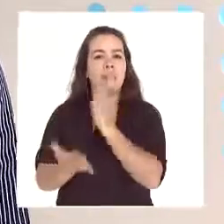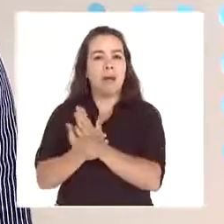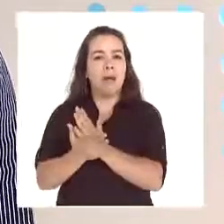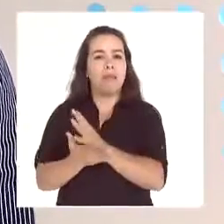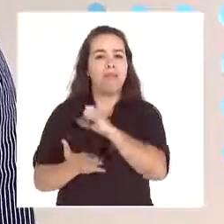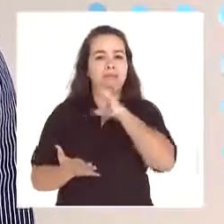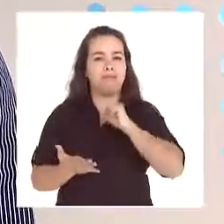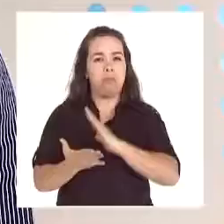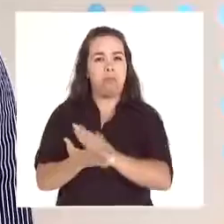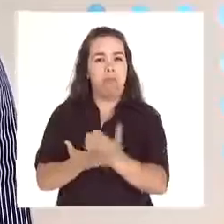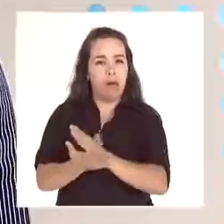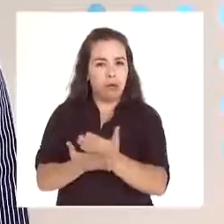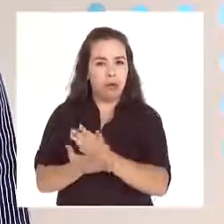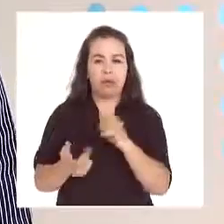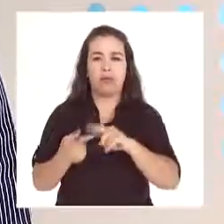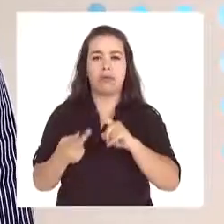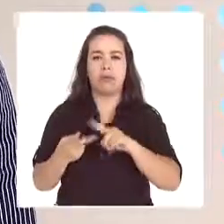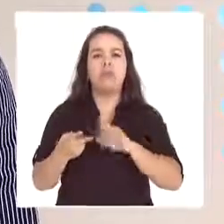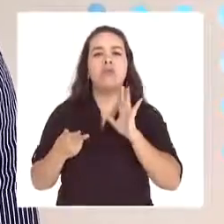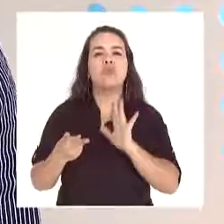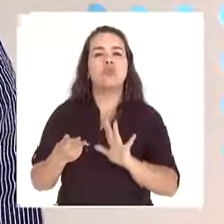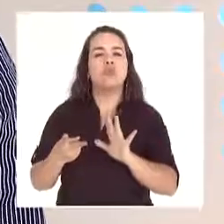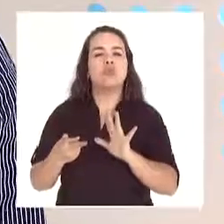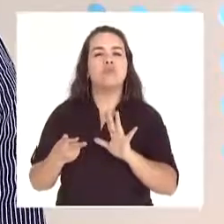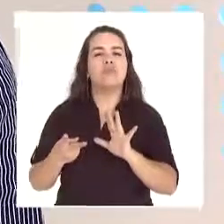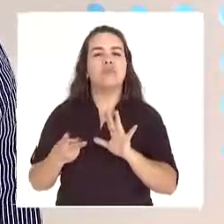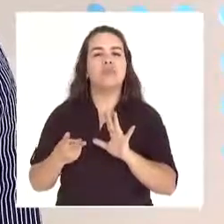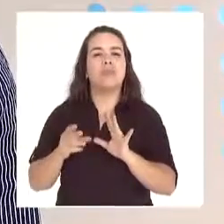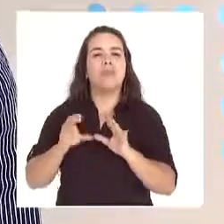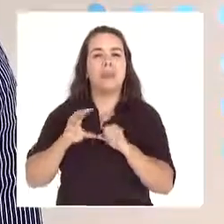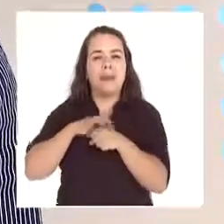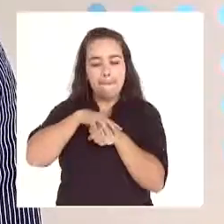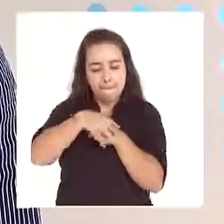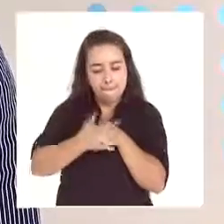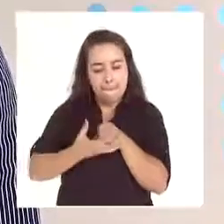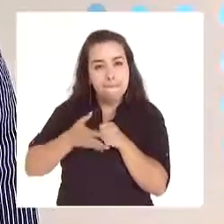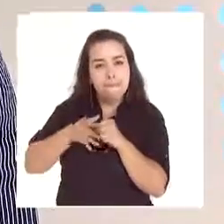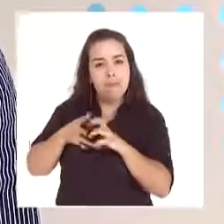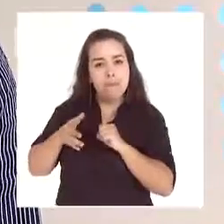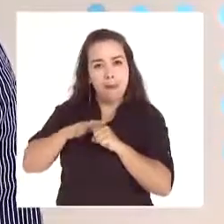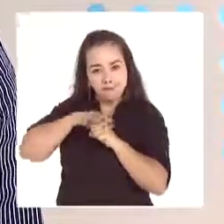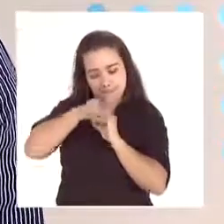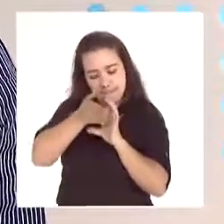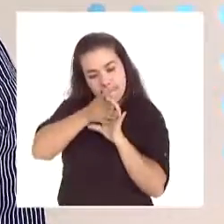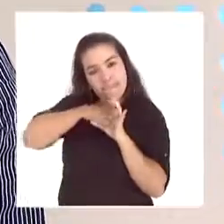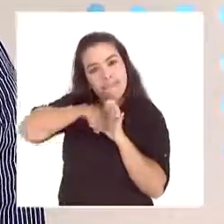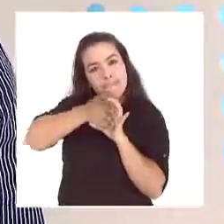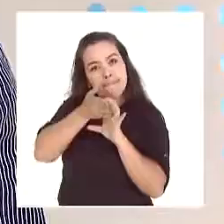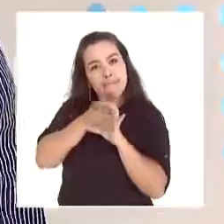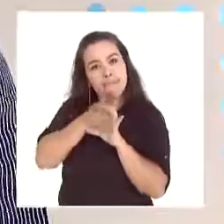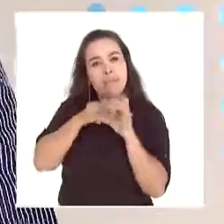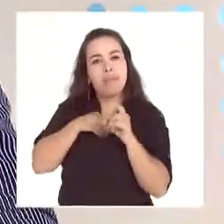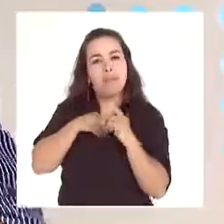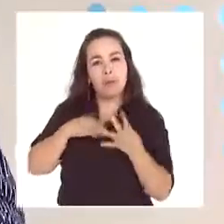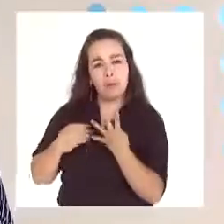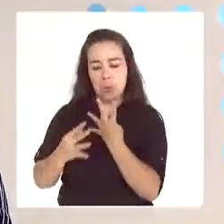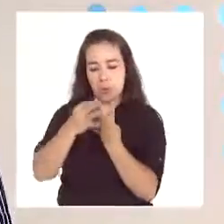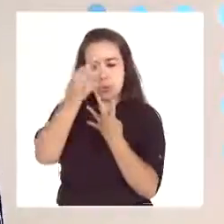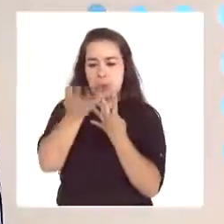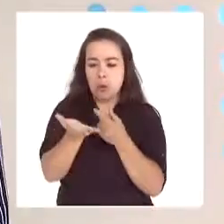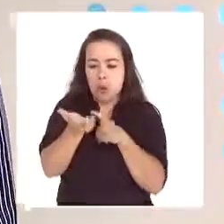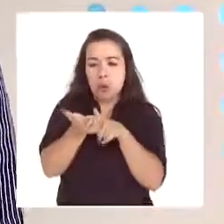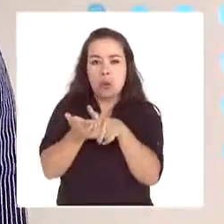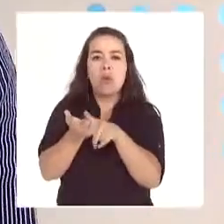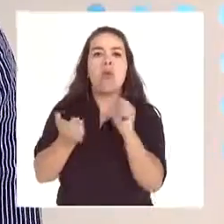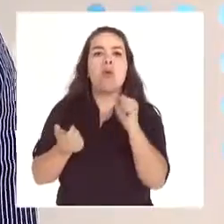valvulares, alteraciones en la motilidad de las paredes del corazón, alteraciones en las arterias, principalmente en la